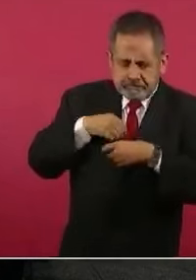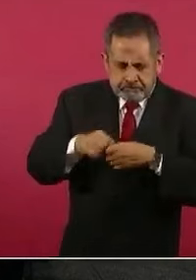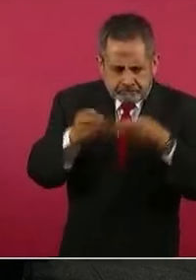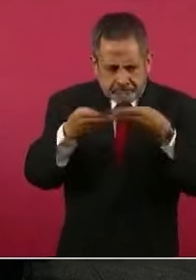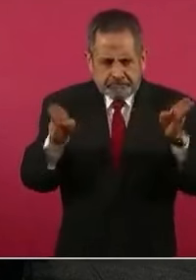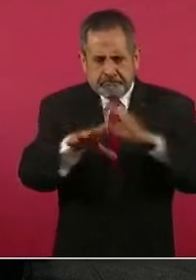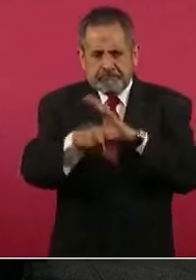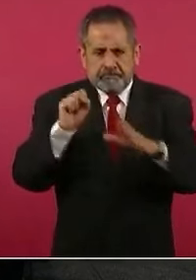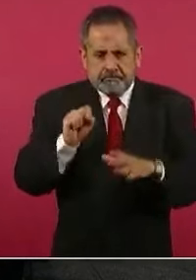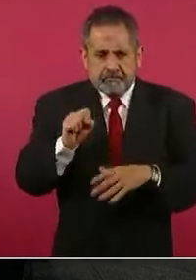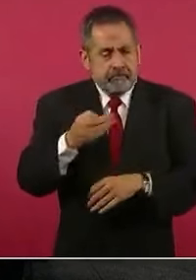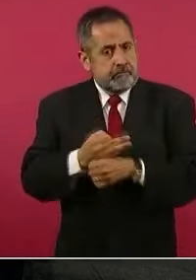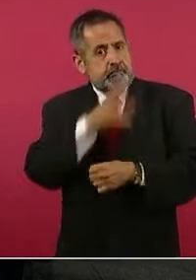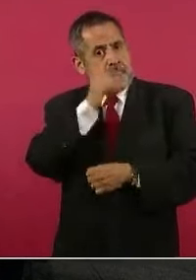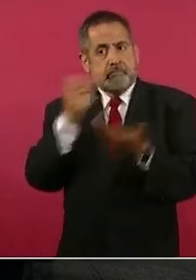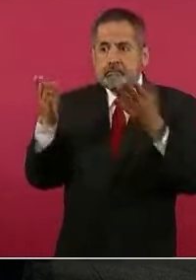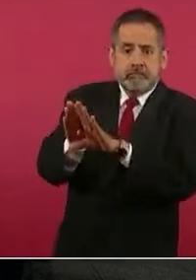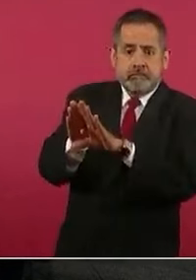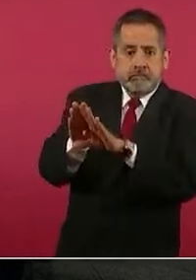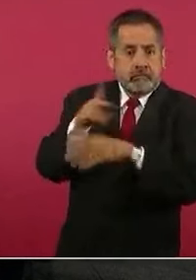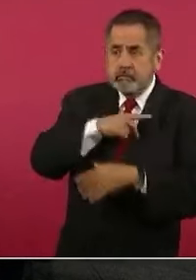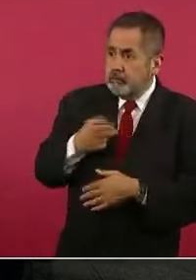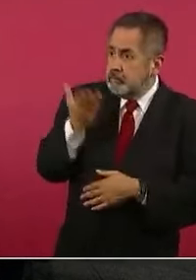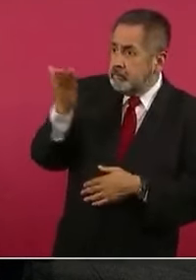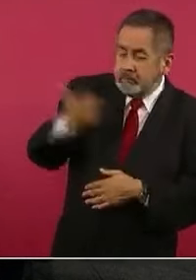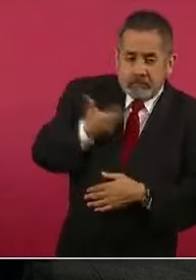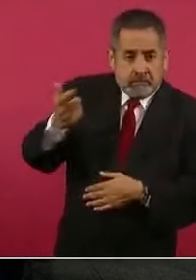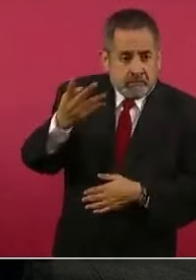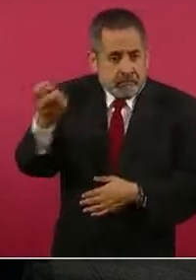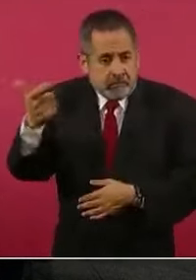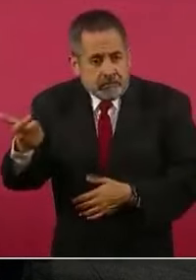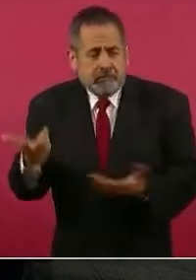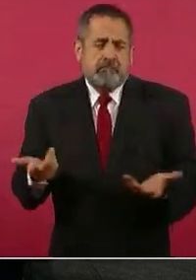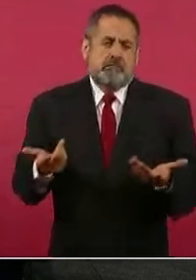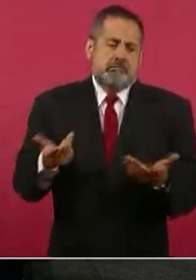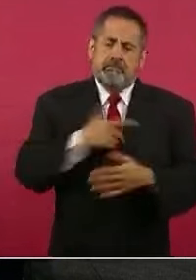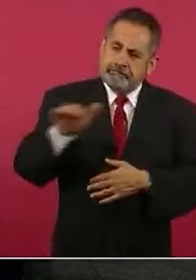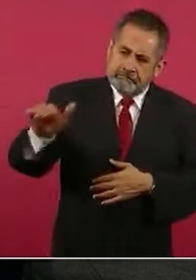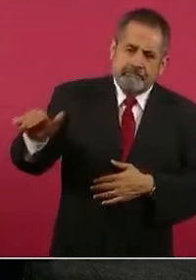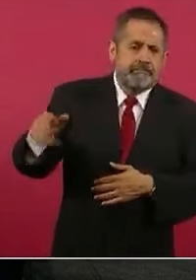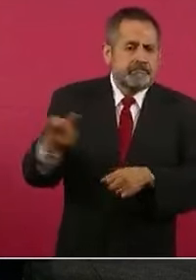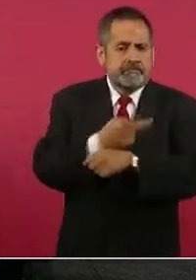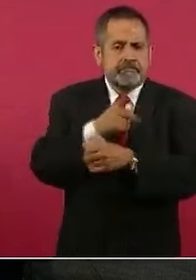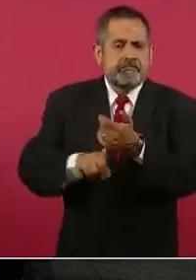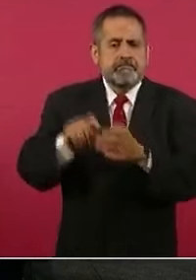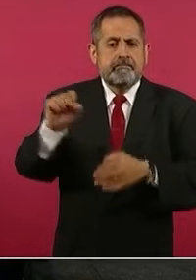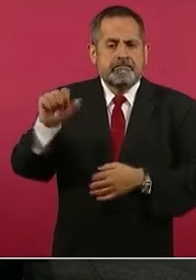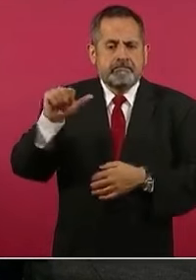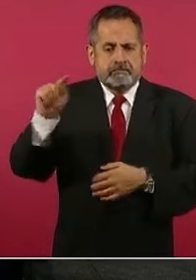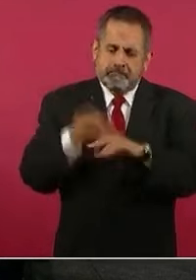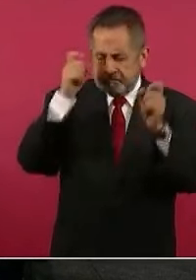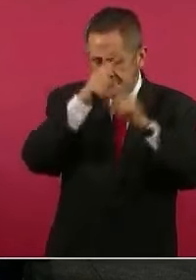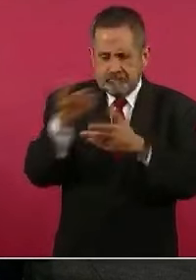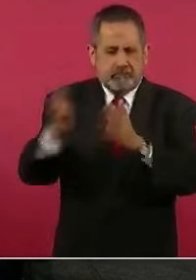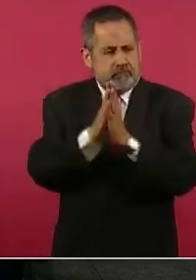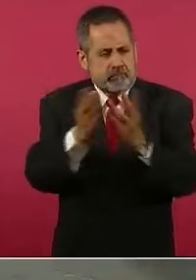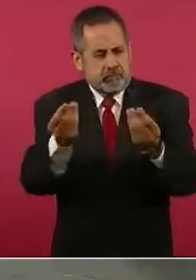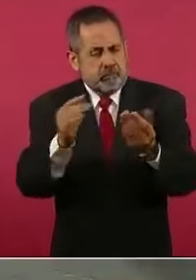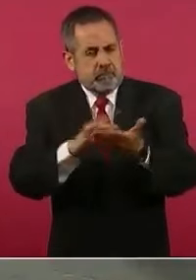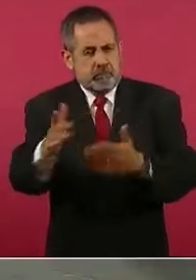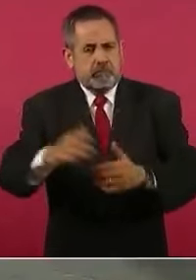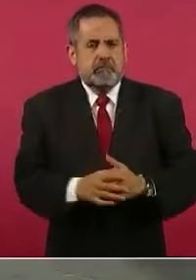ahora ya no se puede. Es pedirle, ver si puede preguntar el tema a la titular del SAT, porque sí es algo muy, muy complicado, señor presidente. Muchas gracias.